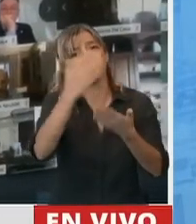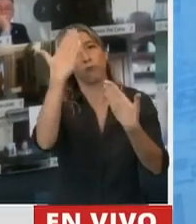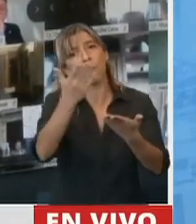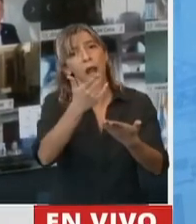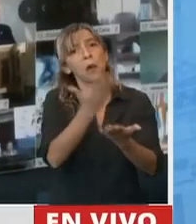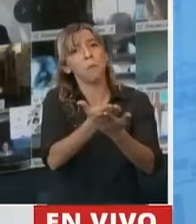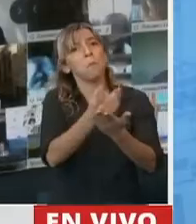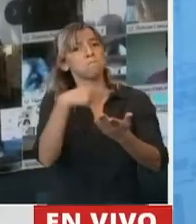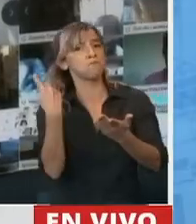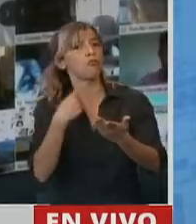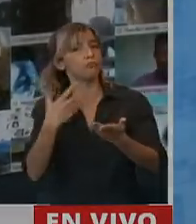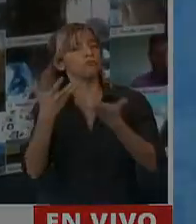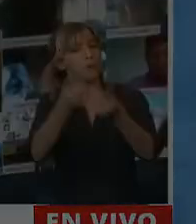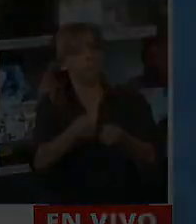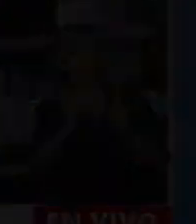gracias diputadas los platos